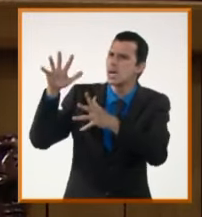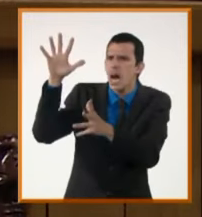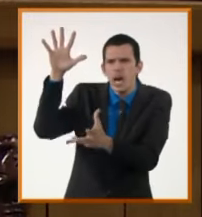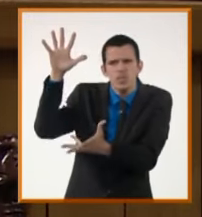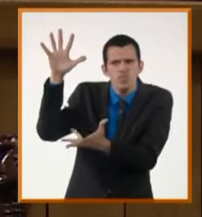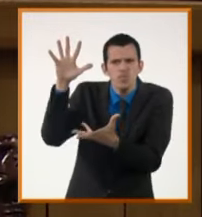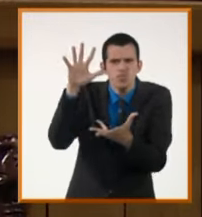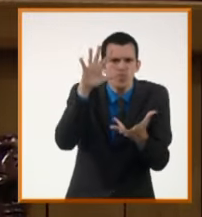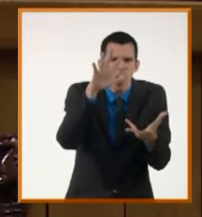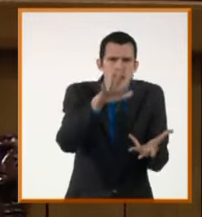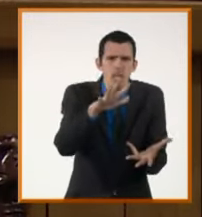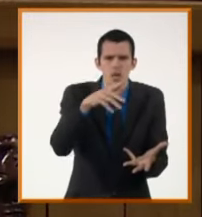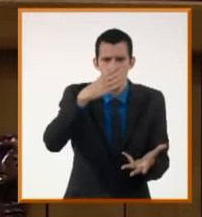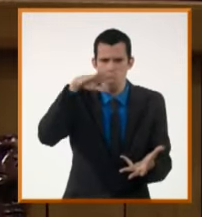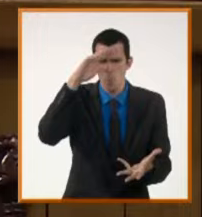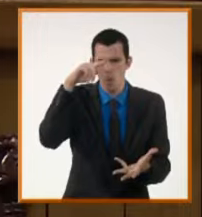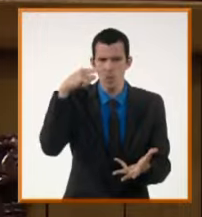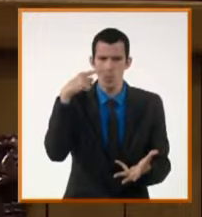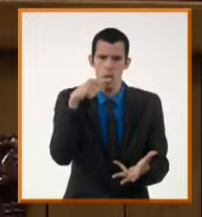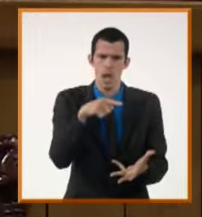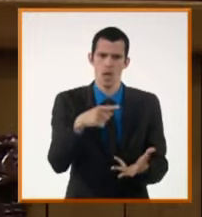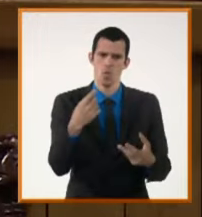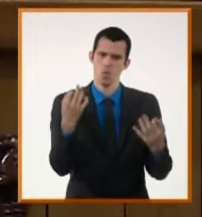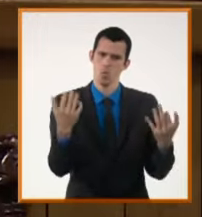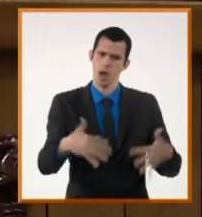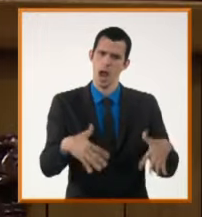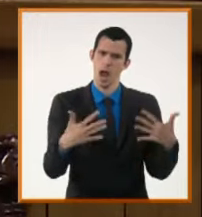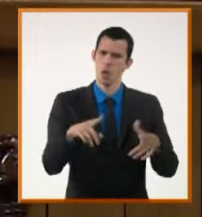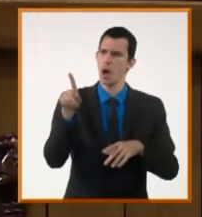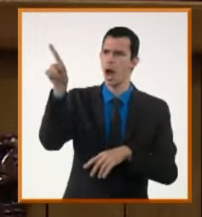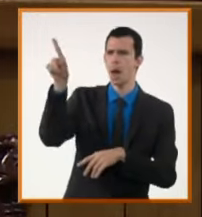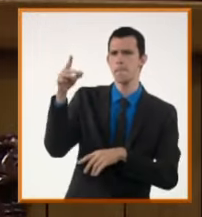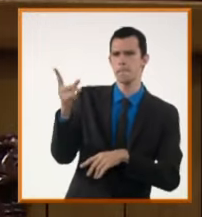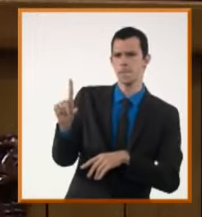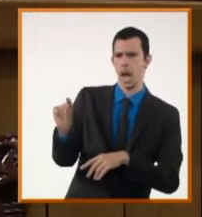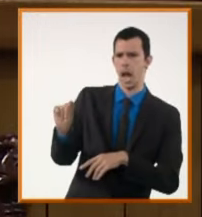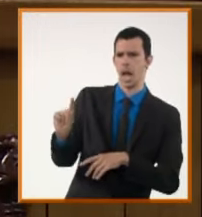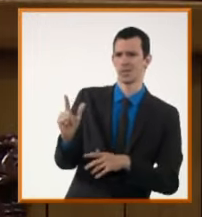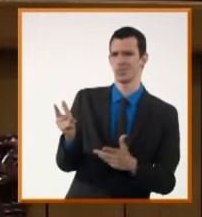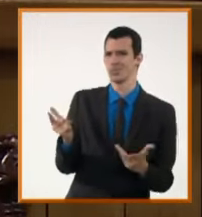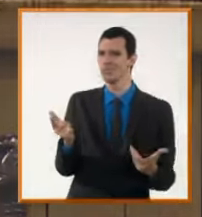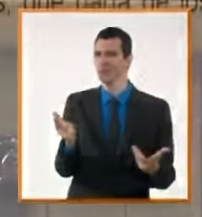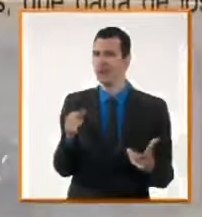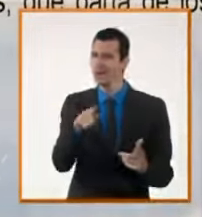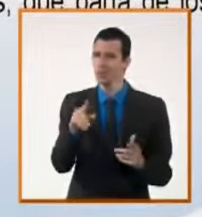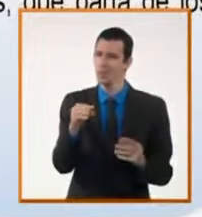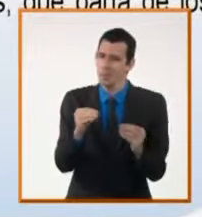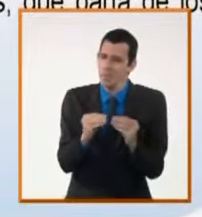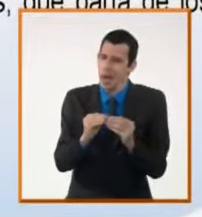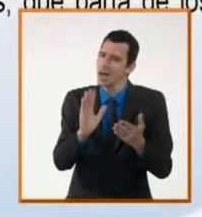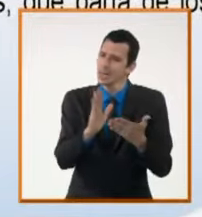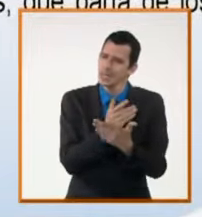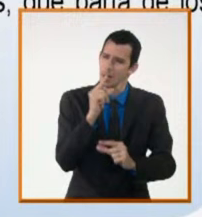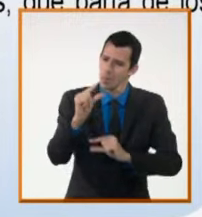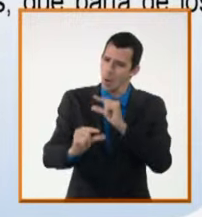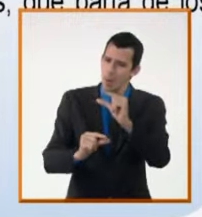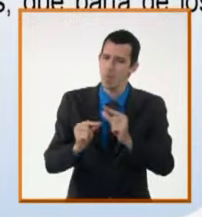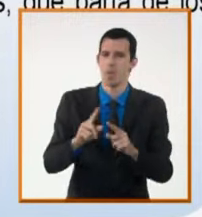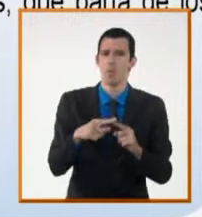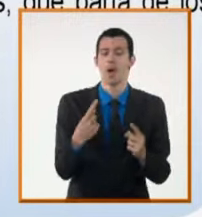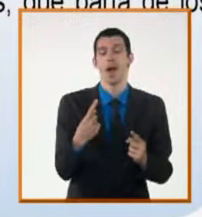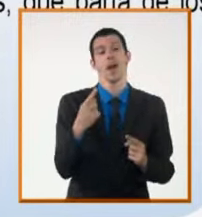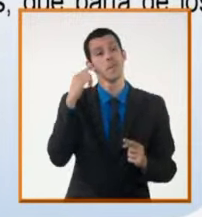población. Y es por eso que aplicaremos incrementos sustanciales a los aranceles de varios